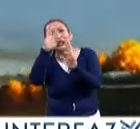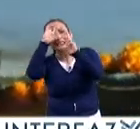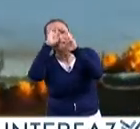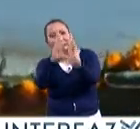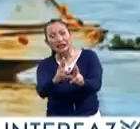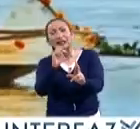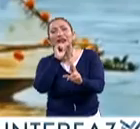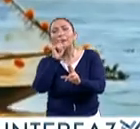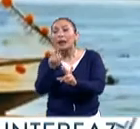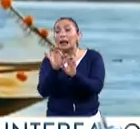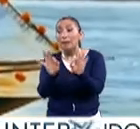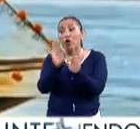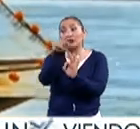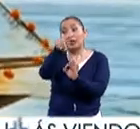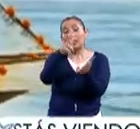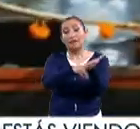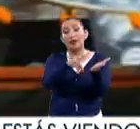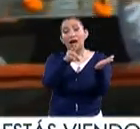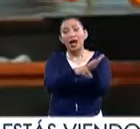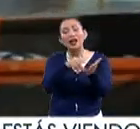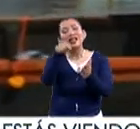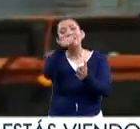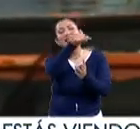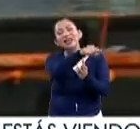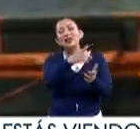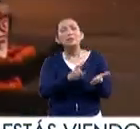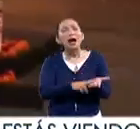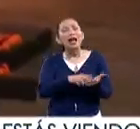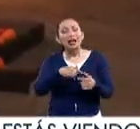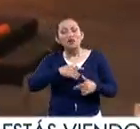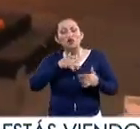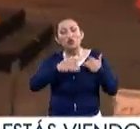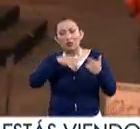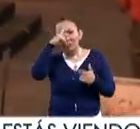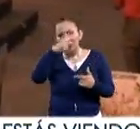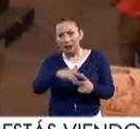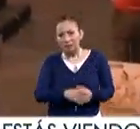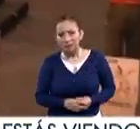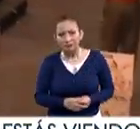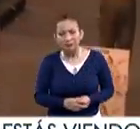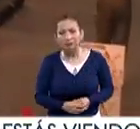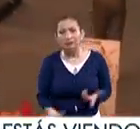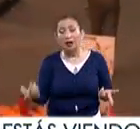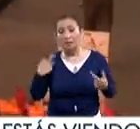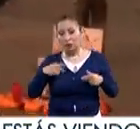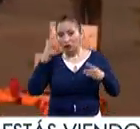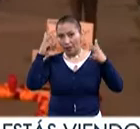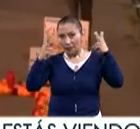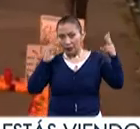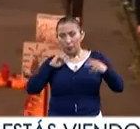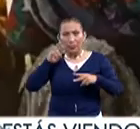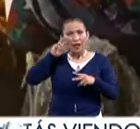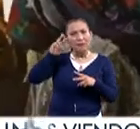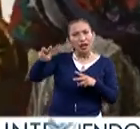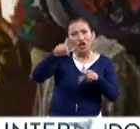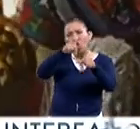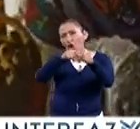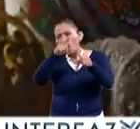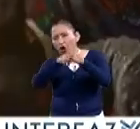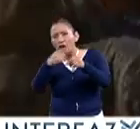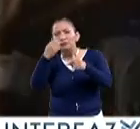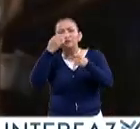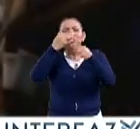ritual, así como la importancia y representación que tiene en nuestro país. Los visitantes podrán apreciar los